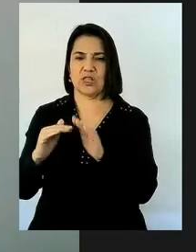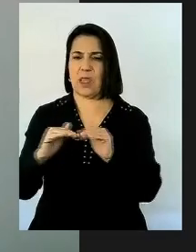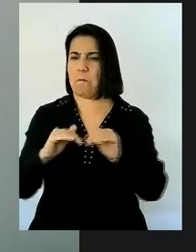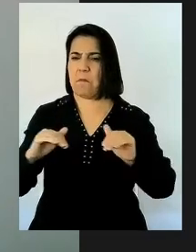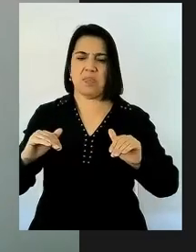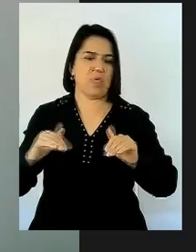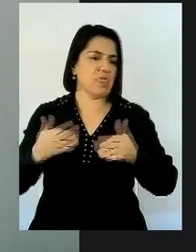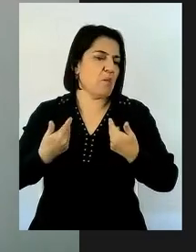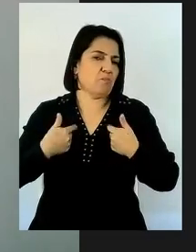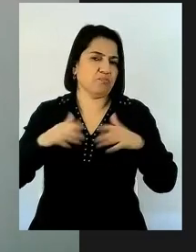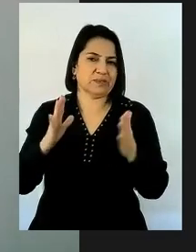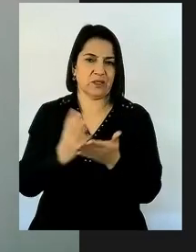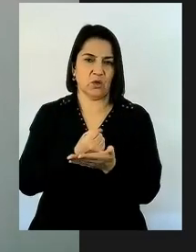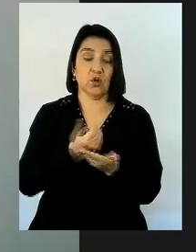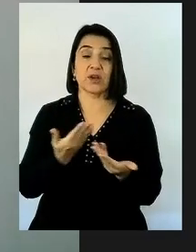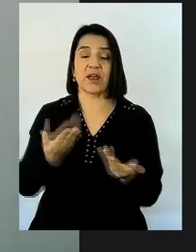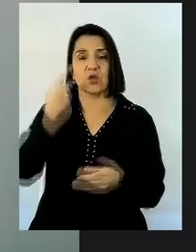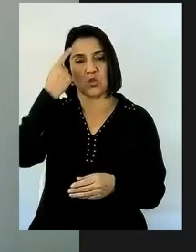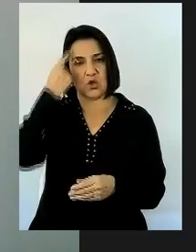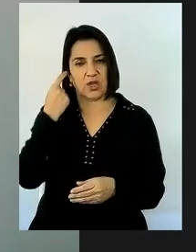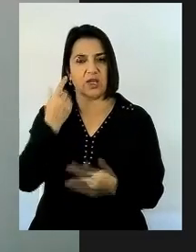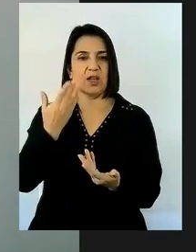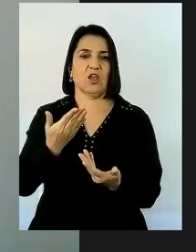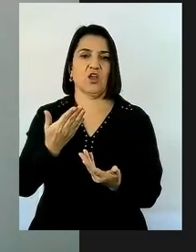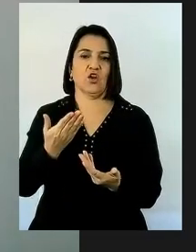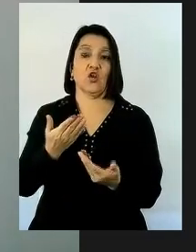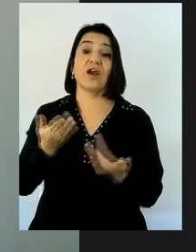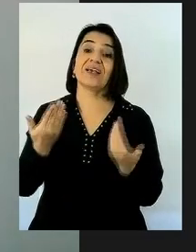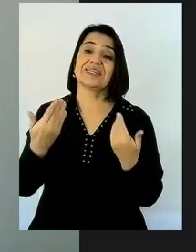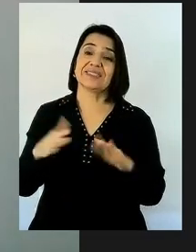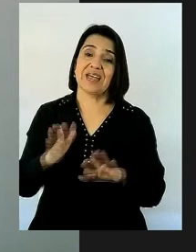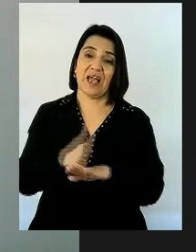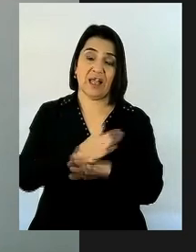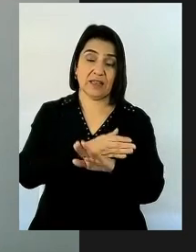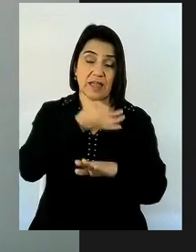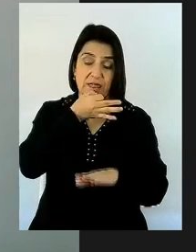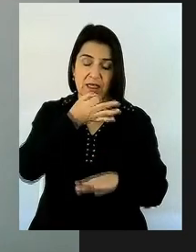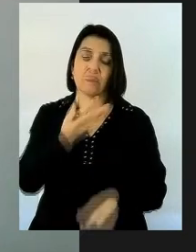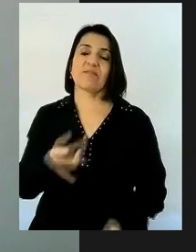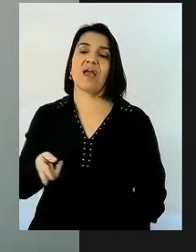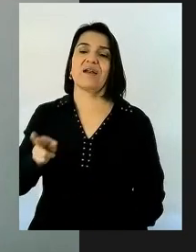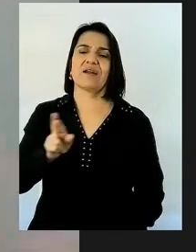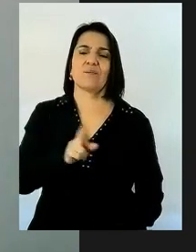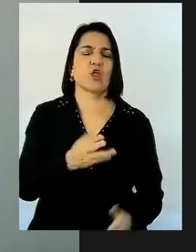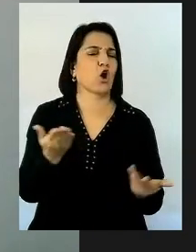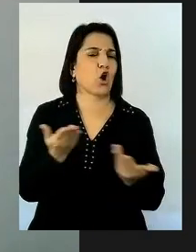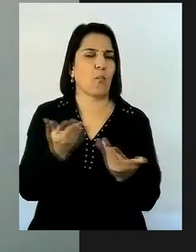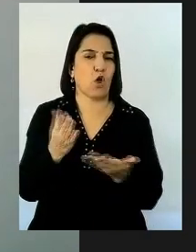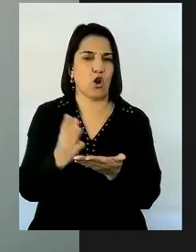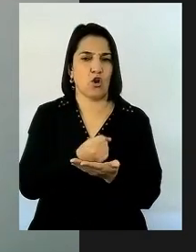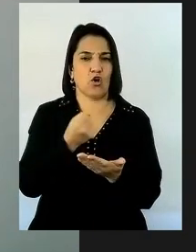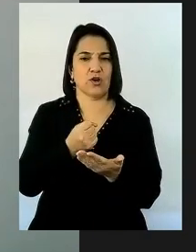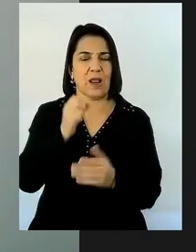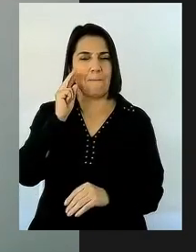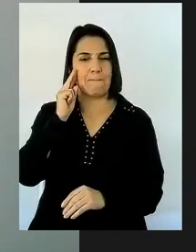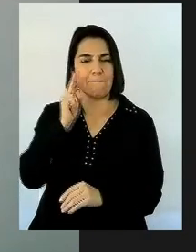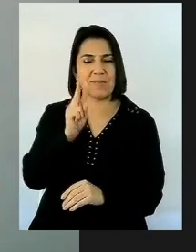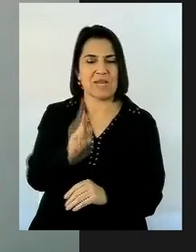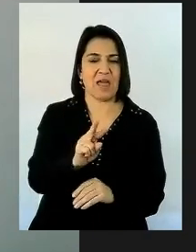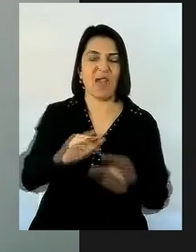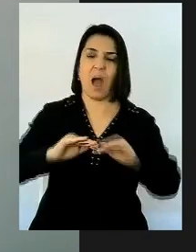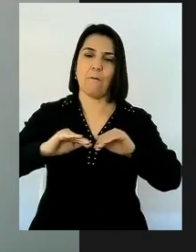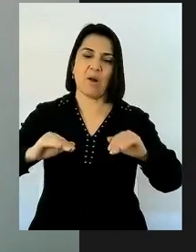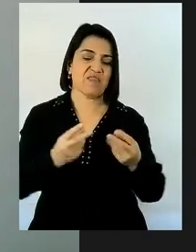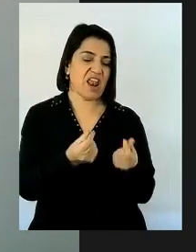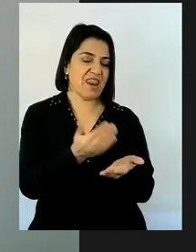que, reforzando un poco lo que ya he dicho, se logra con una mirada más allá del negocio, más